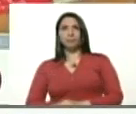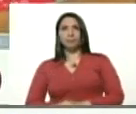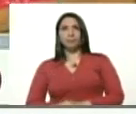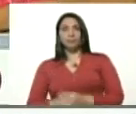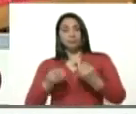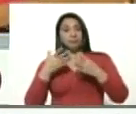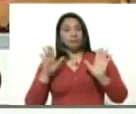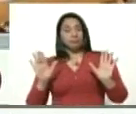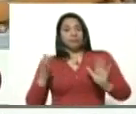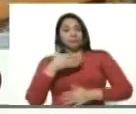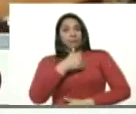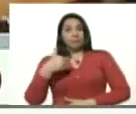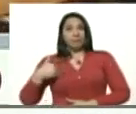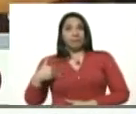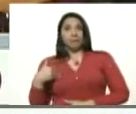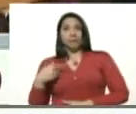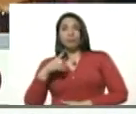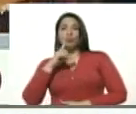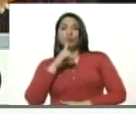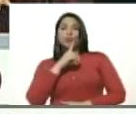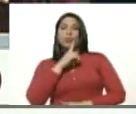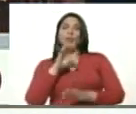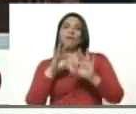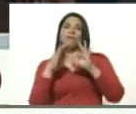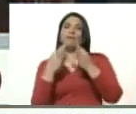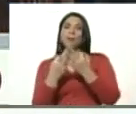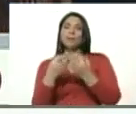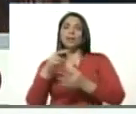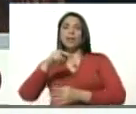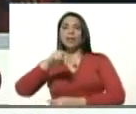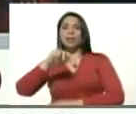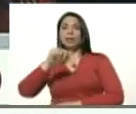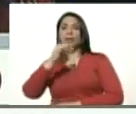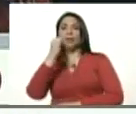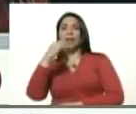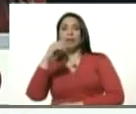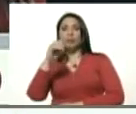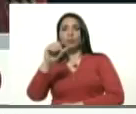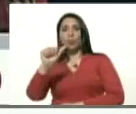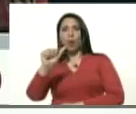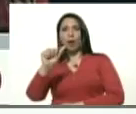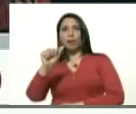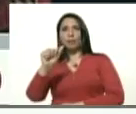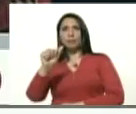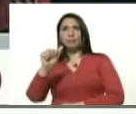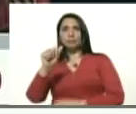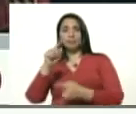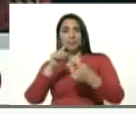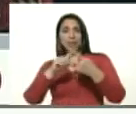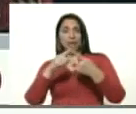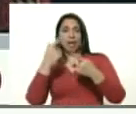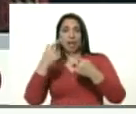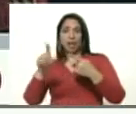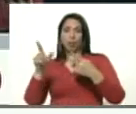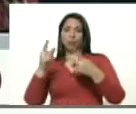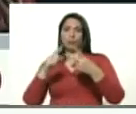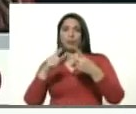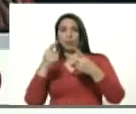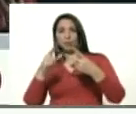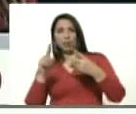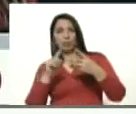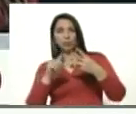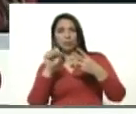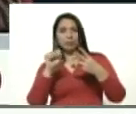Bueno, yo quiero que en nombre de la familia Nasoa, de los presentes, Laura, Leonardo,